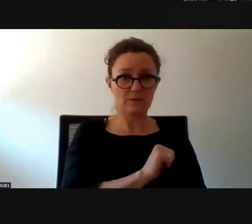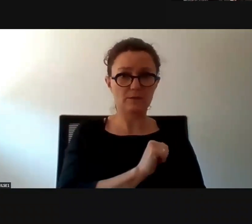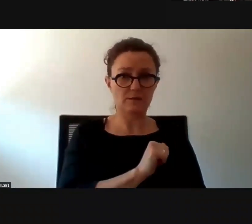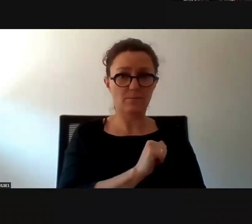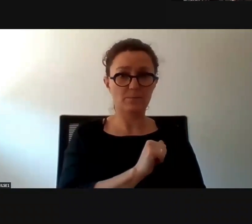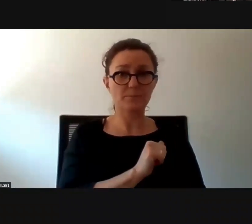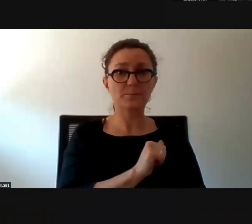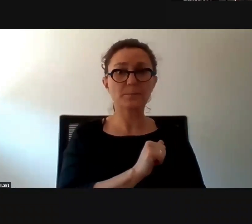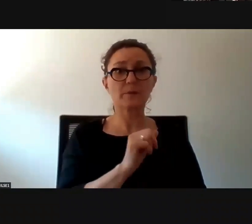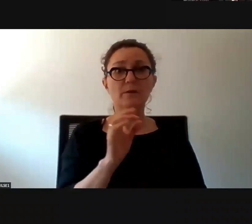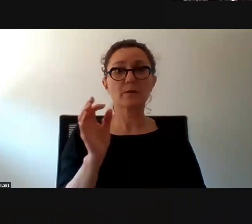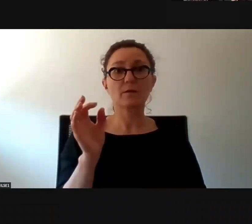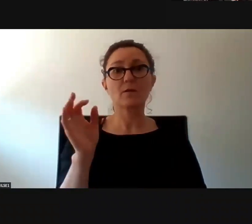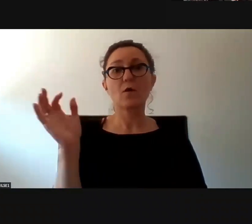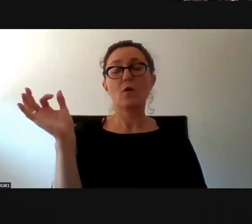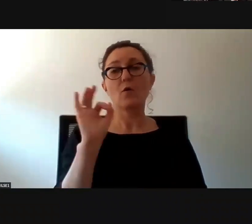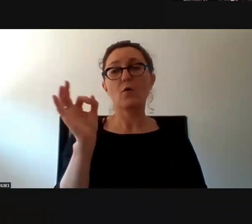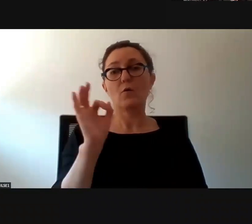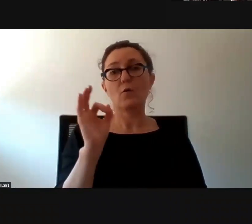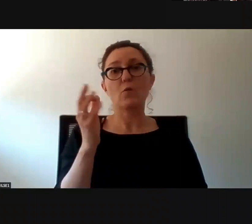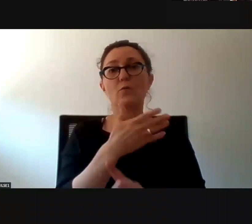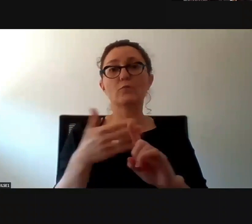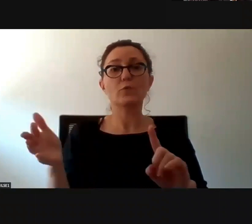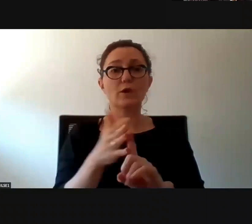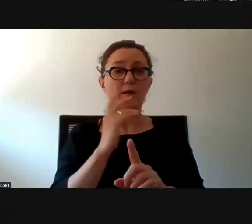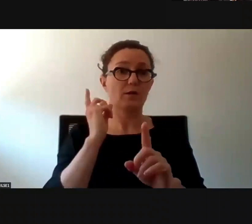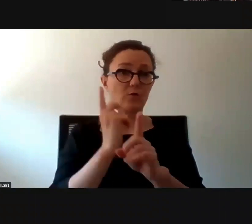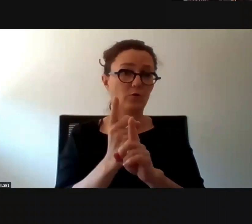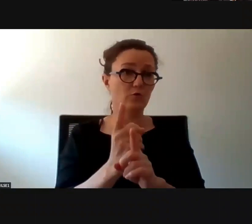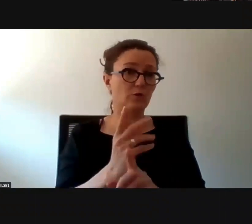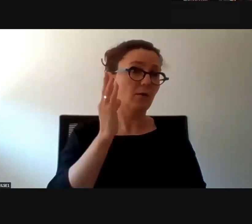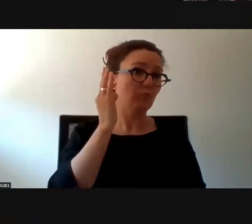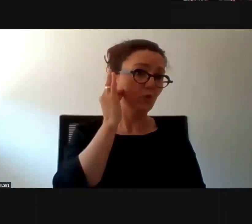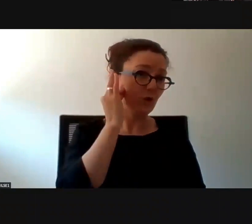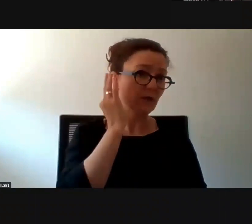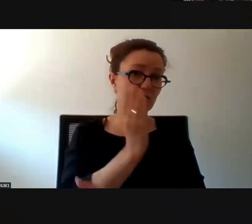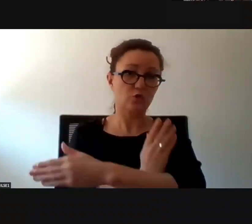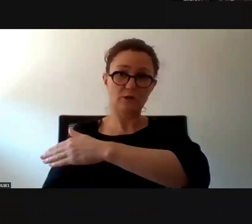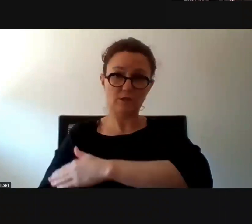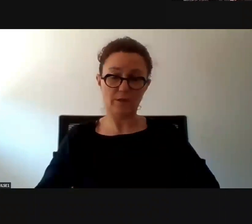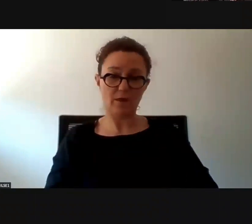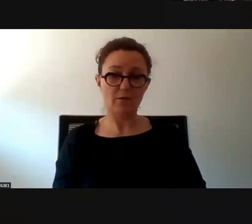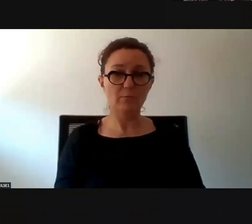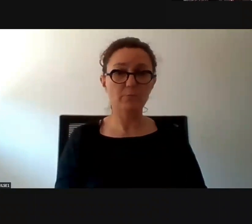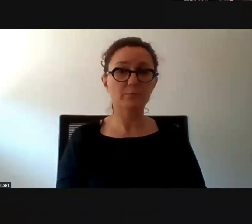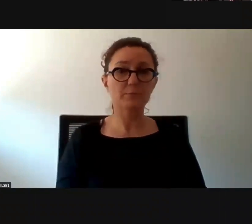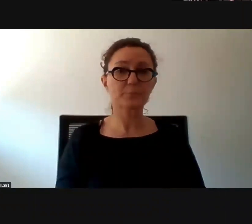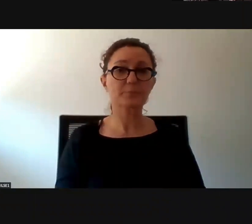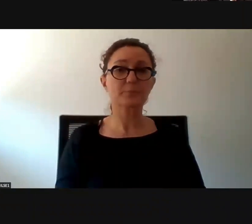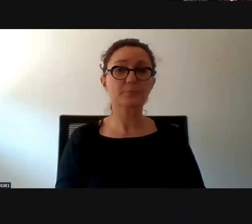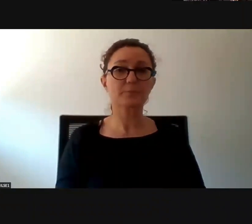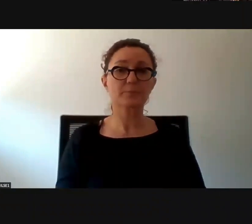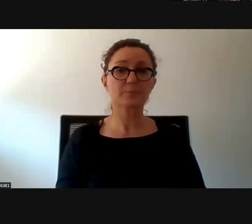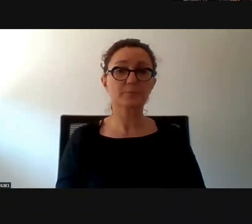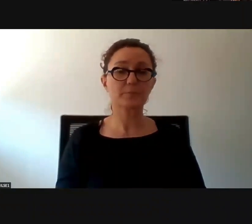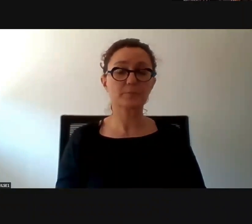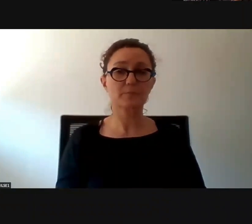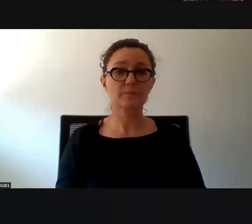o de la violencia contra las mujeres con discapacidad. Igualmente pedimos